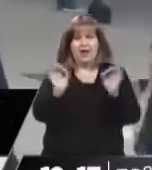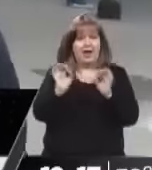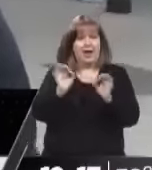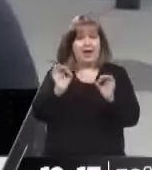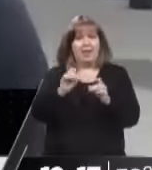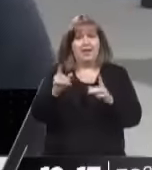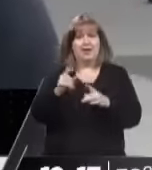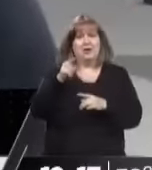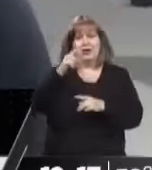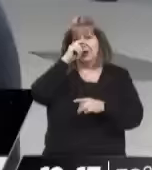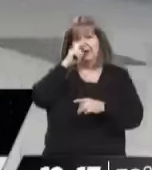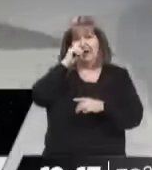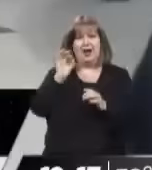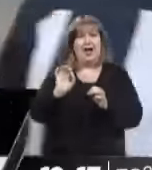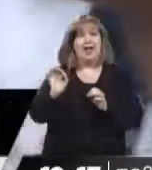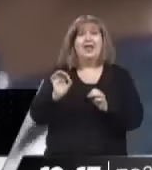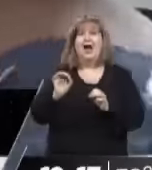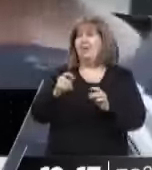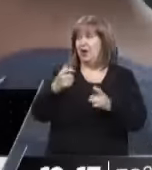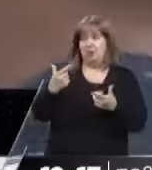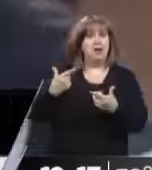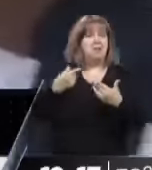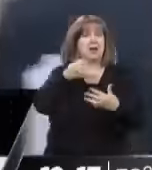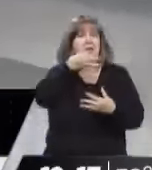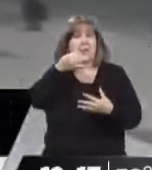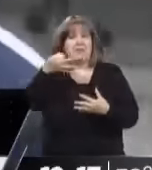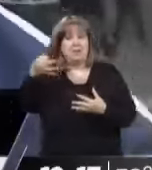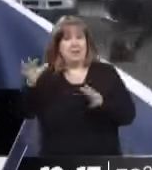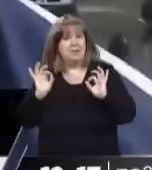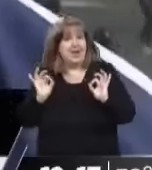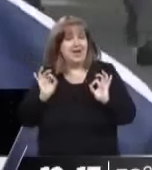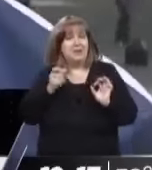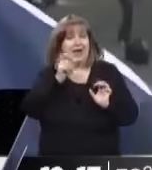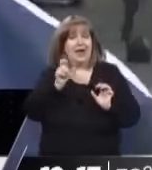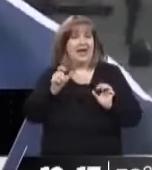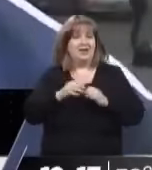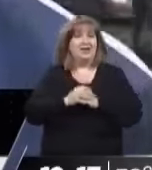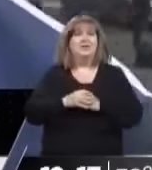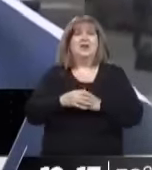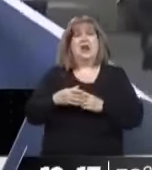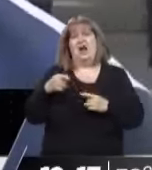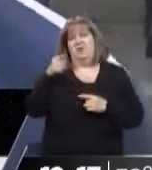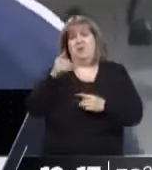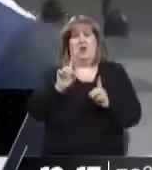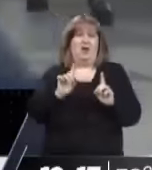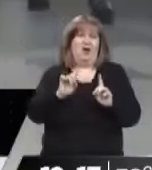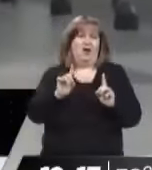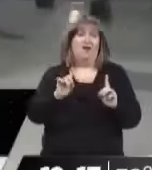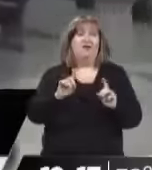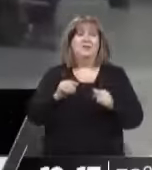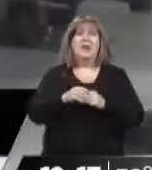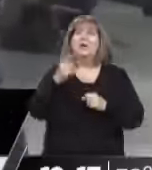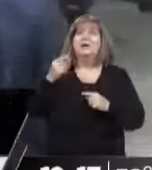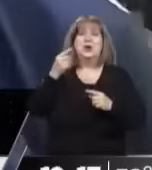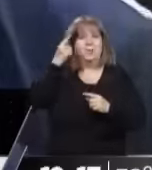mal de Belgrano, deben haber a otros, obviamente. Pero no, eligieron uno para todo público. Claro, claro, esa es la idea, pasarlo bien. Dos palabritas de lo que va a ser el